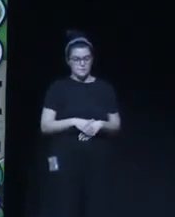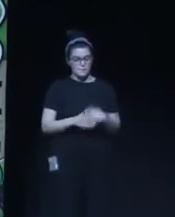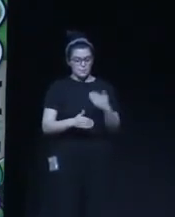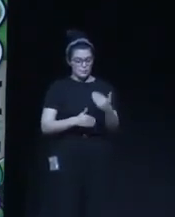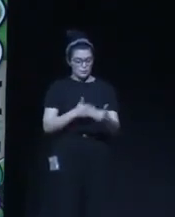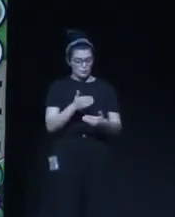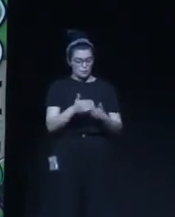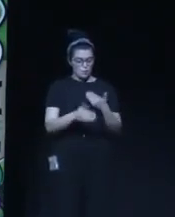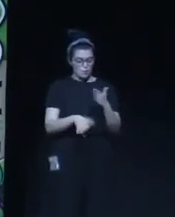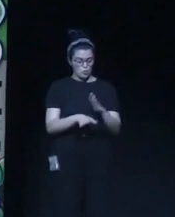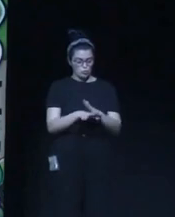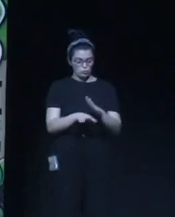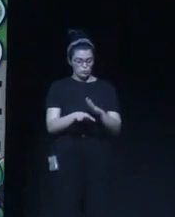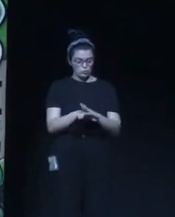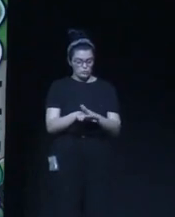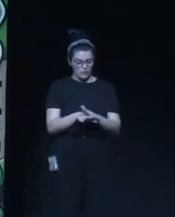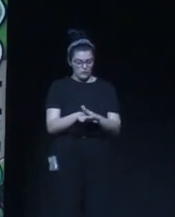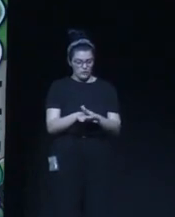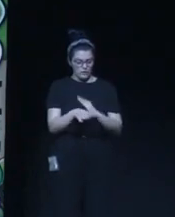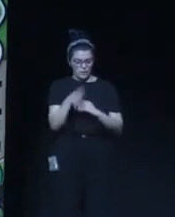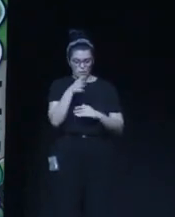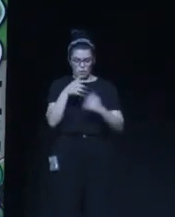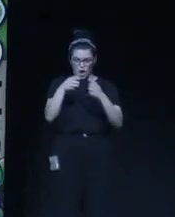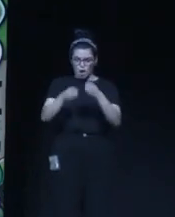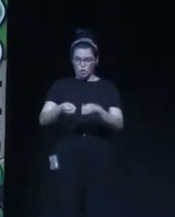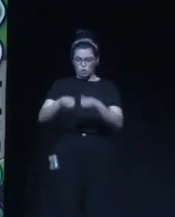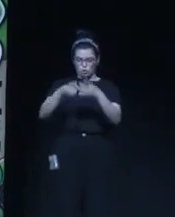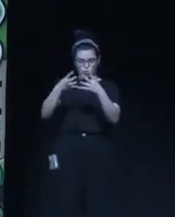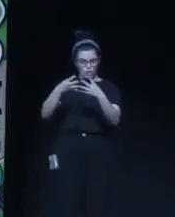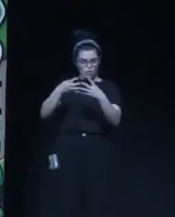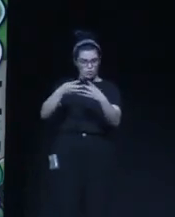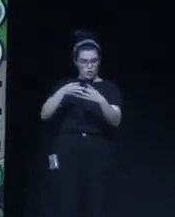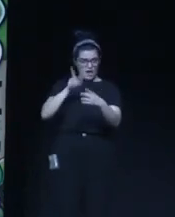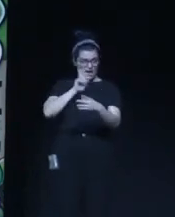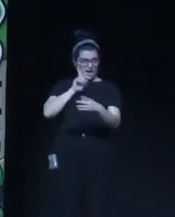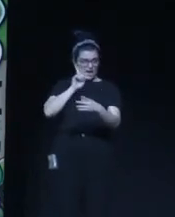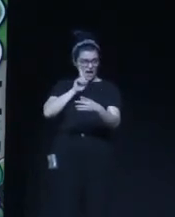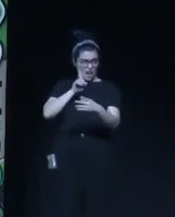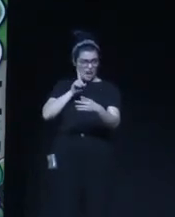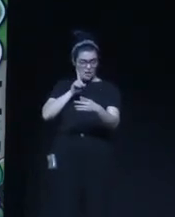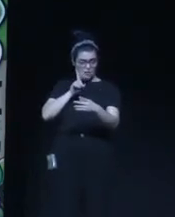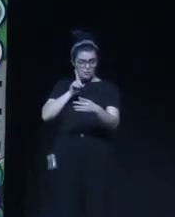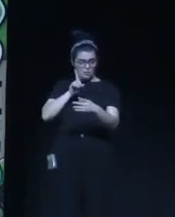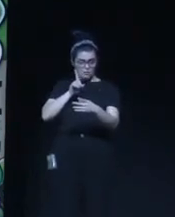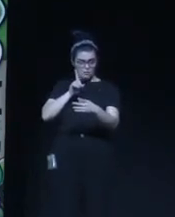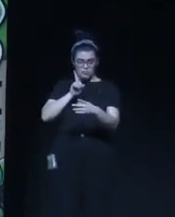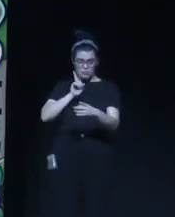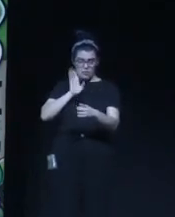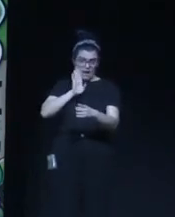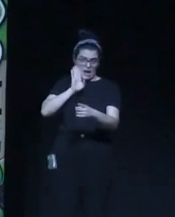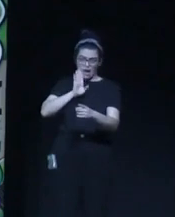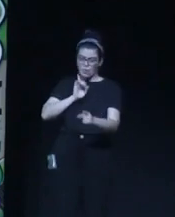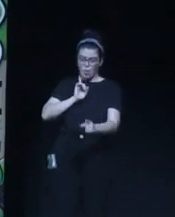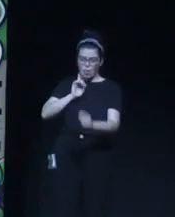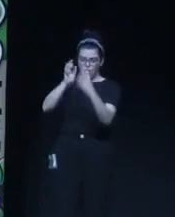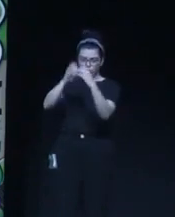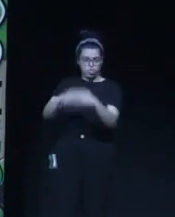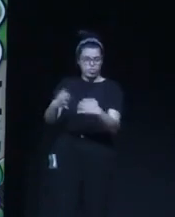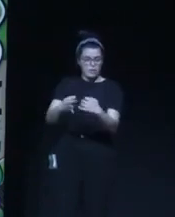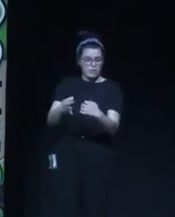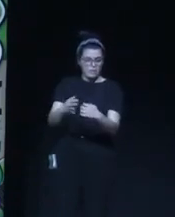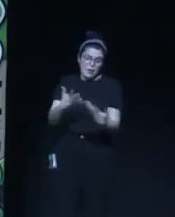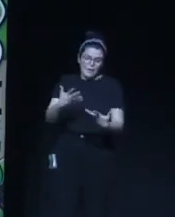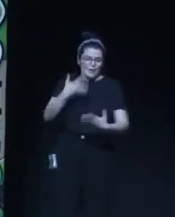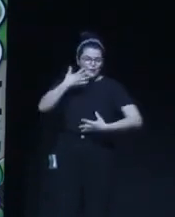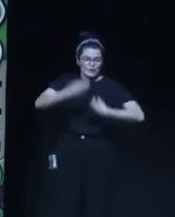que está claro, que una construcción ilegal hay que demolerla, pero ese paso no se está dando. Entonces hemos llegado a